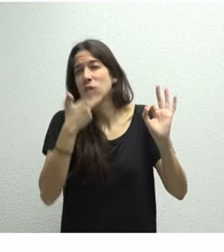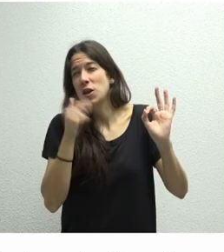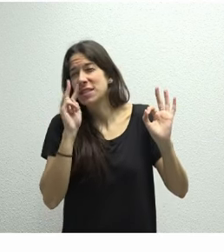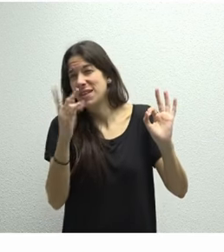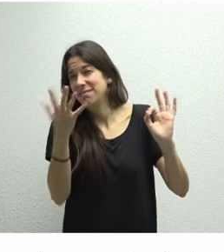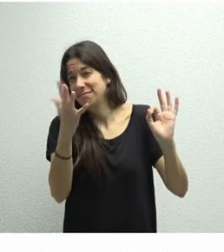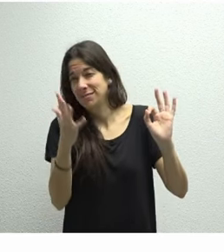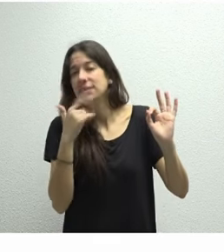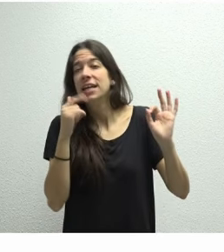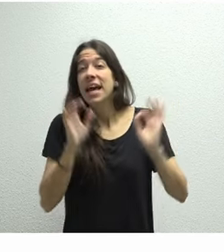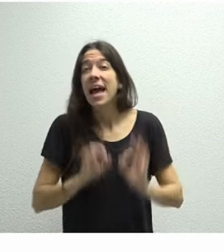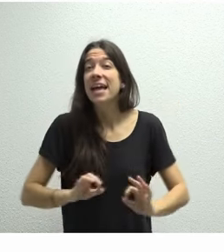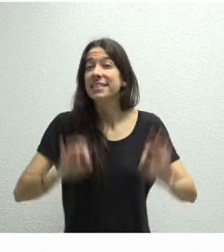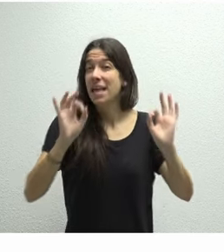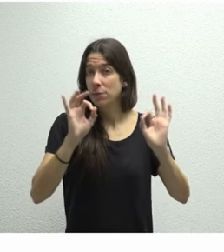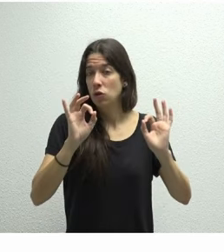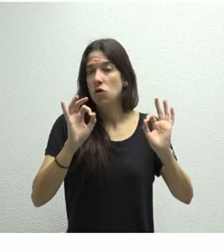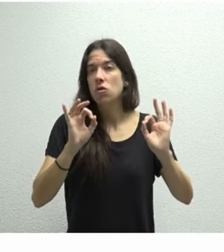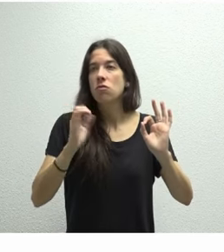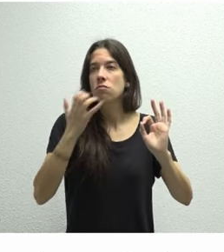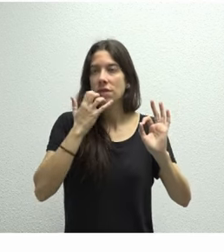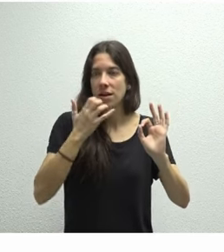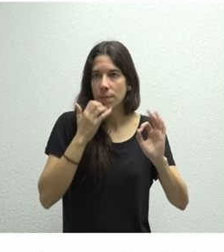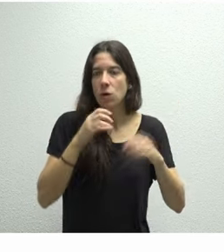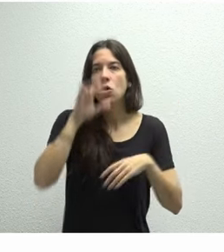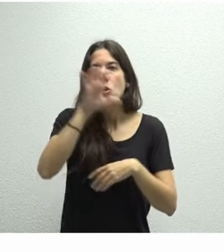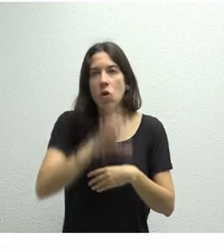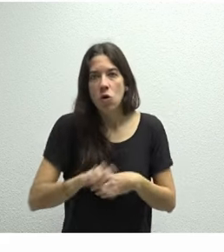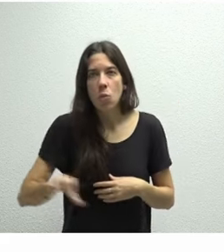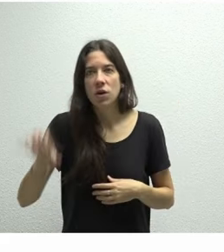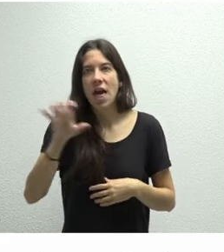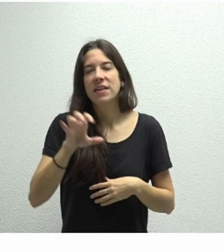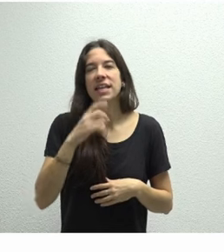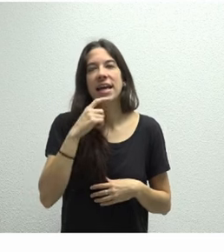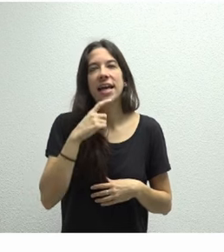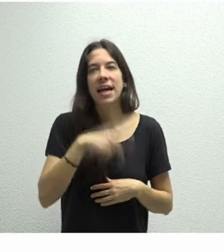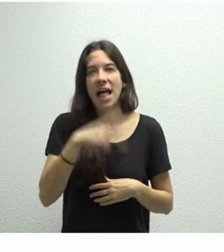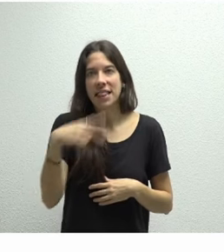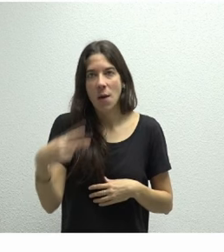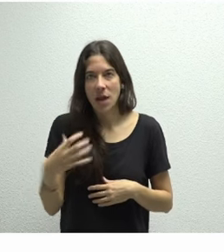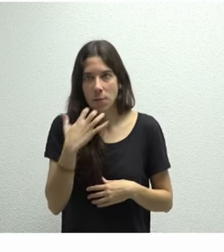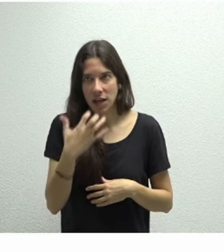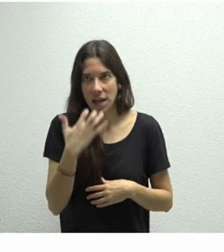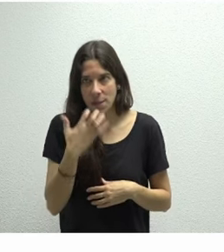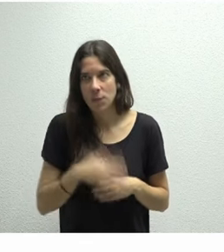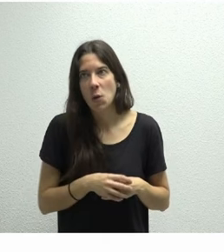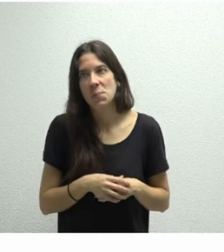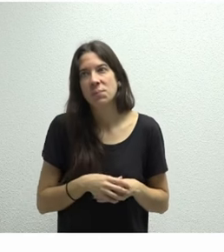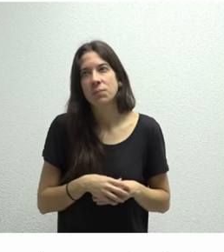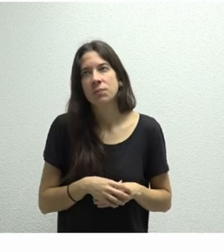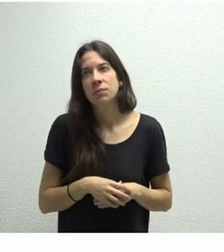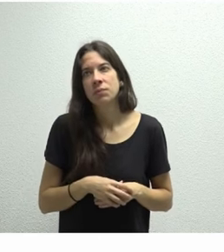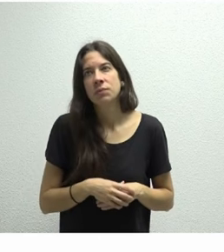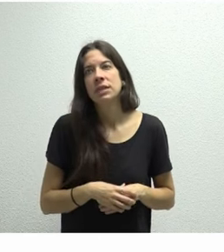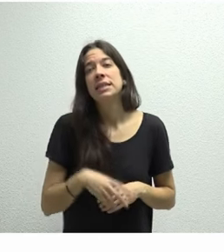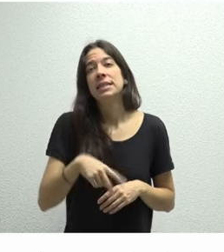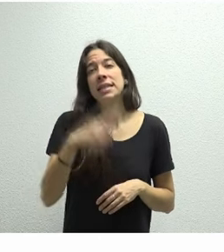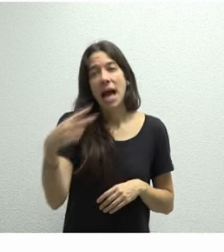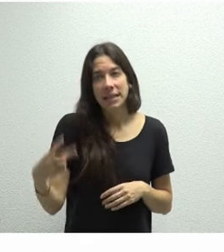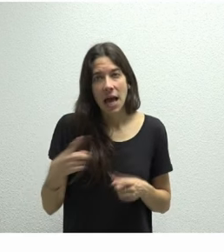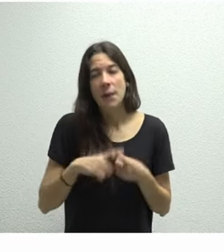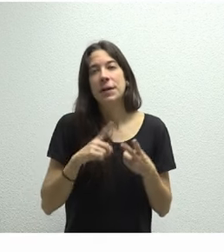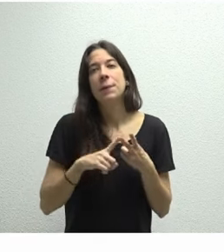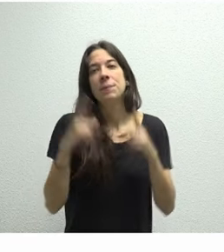Pero excepto en las comunidades cantábricas no Ah pues sabis cantabrias